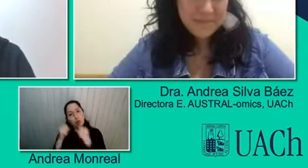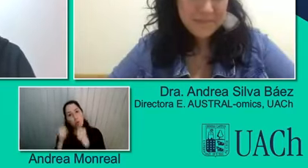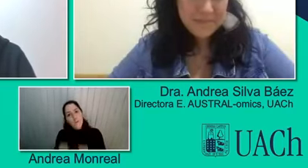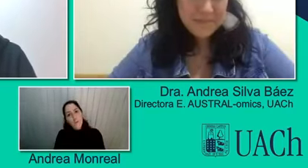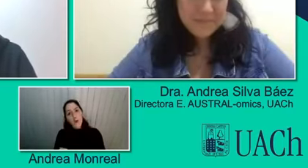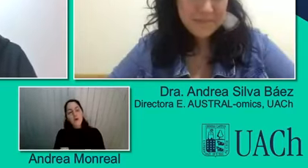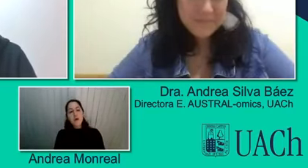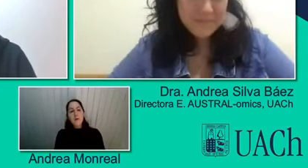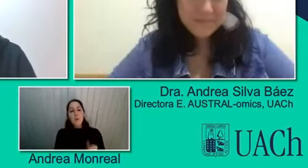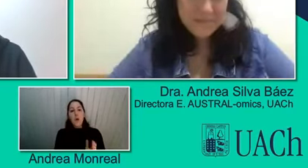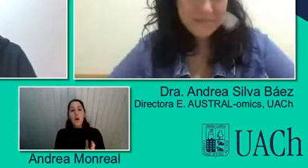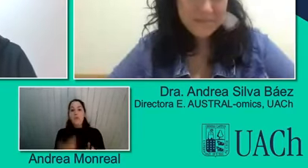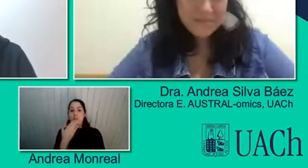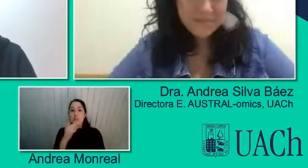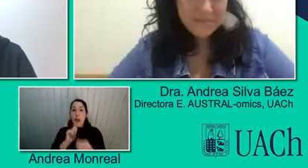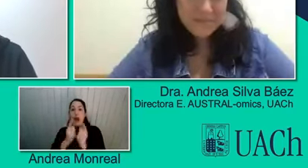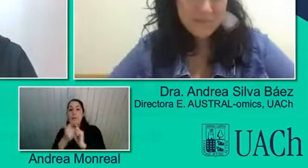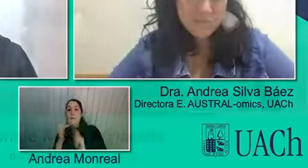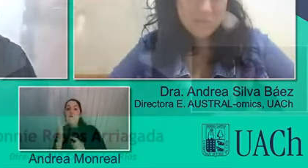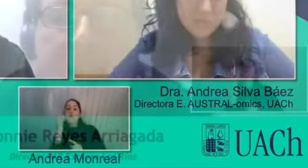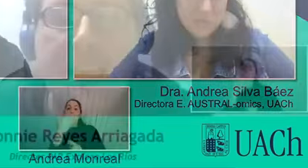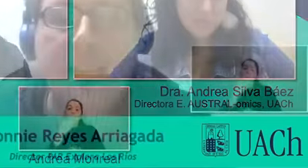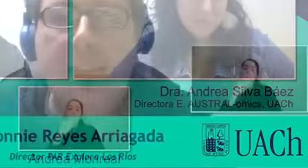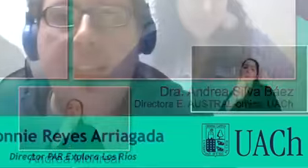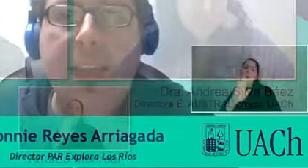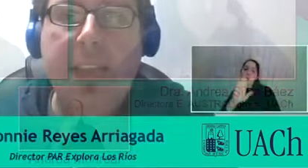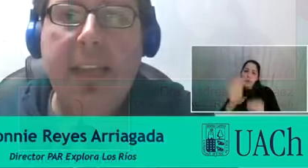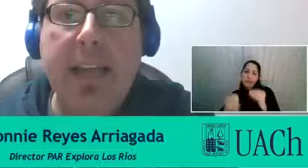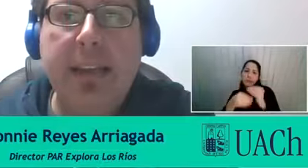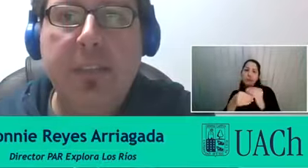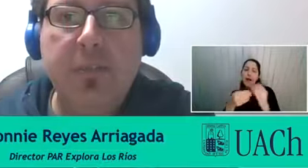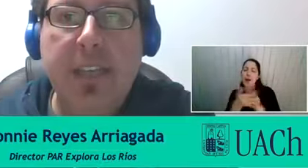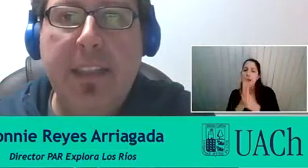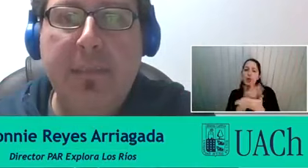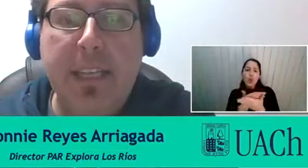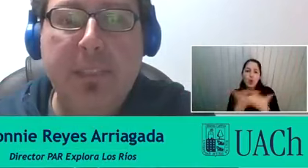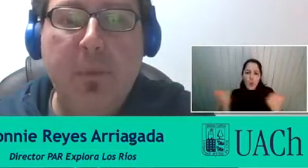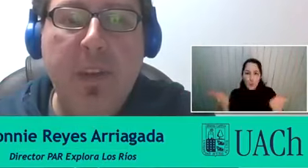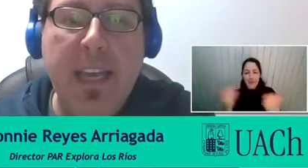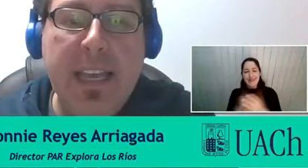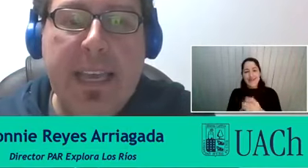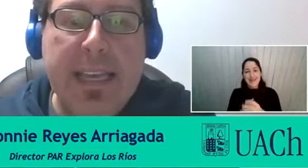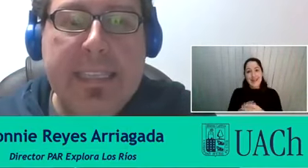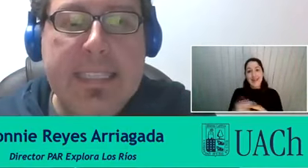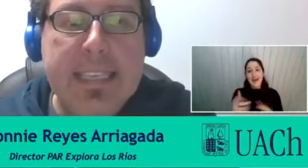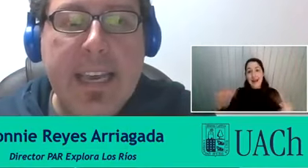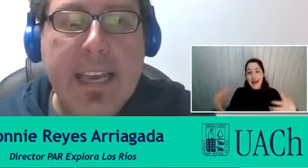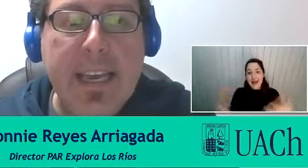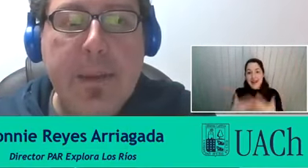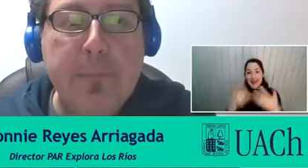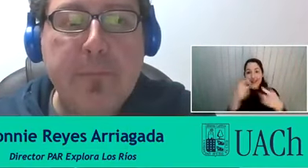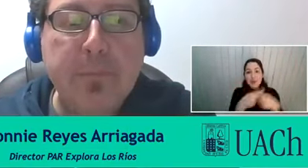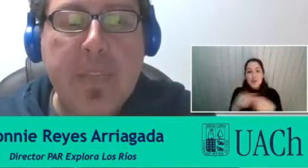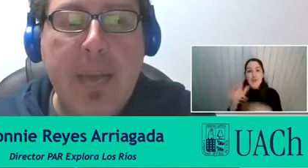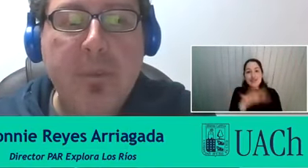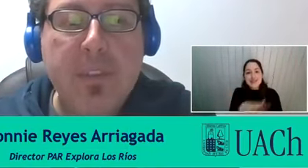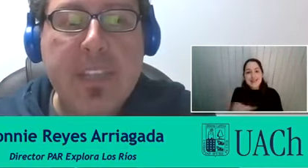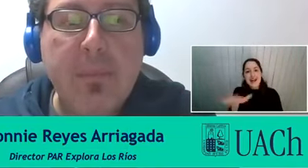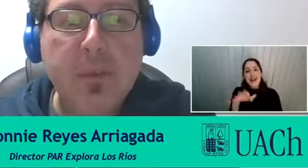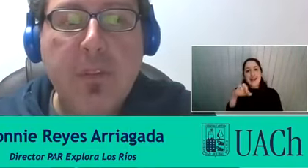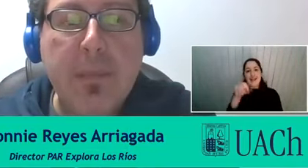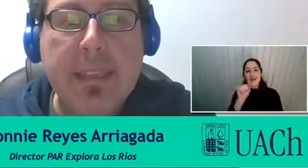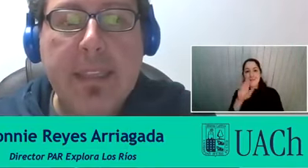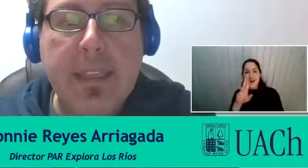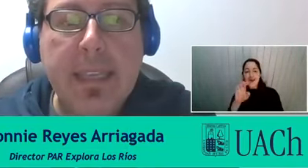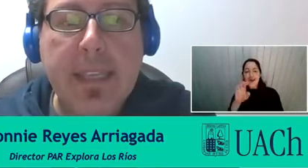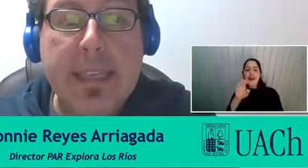por supuesto, para todo el público que nos sigue a través de las redes sociales de ParExplora. Y